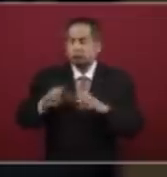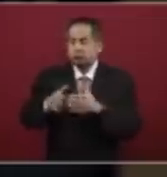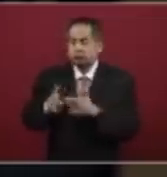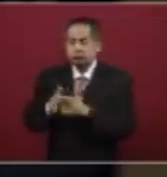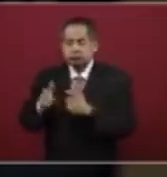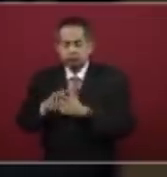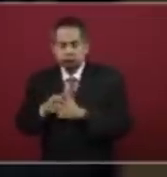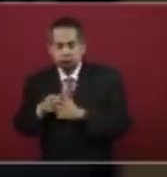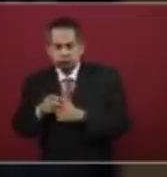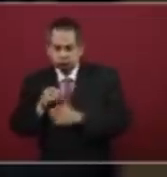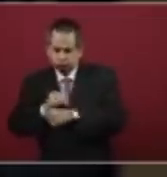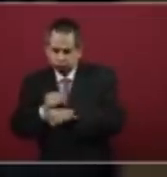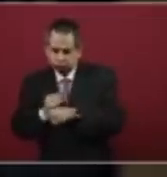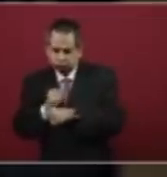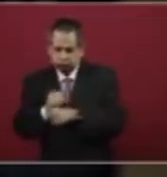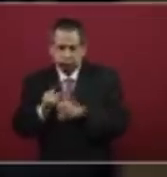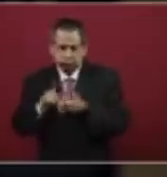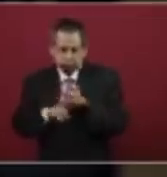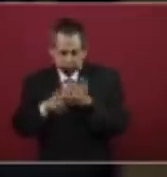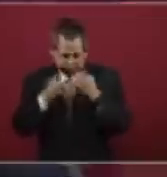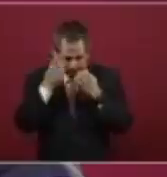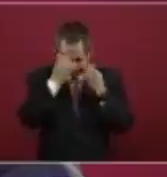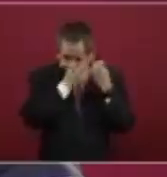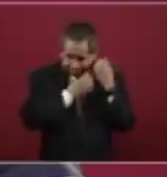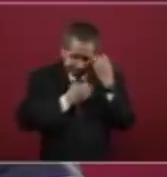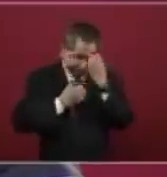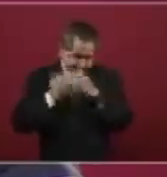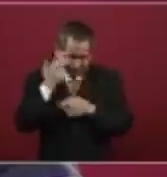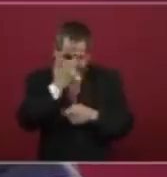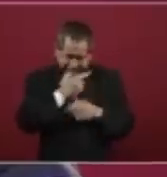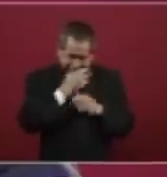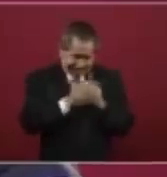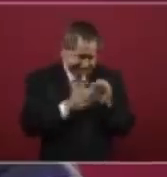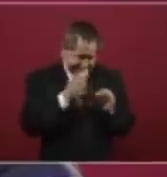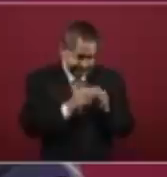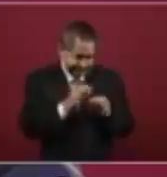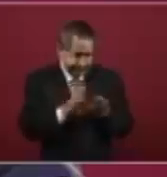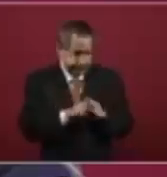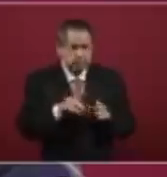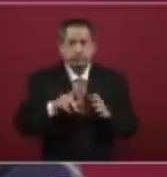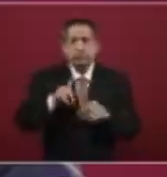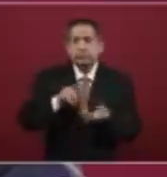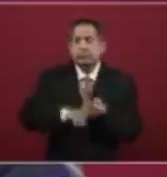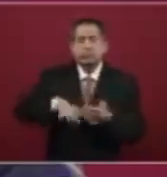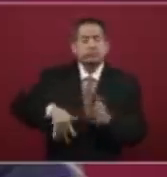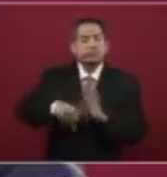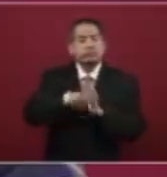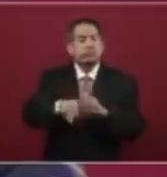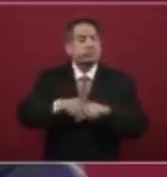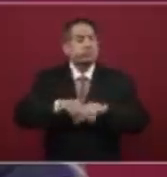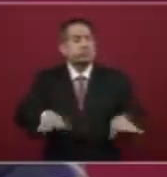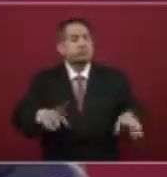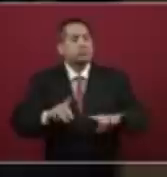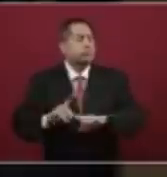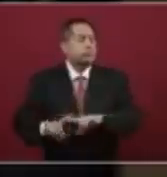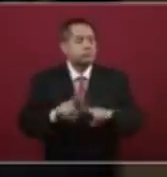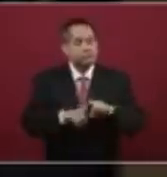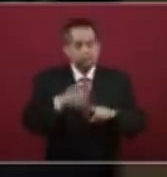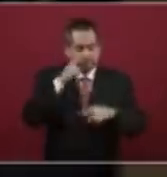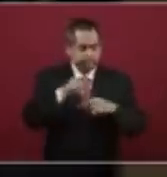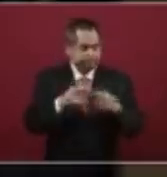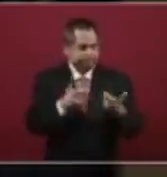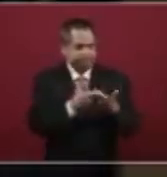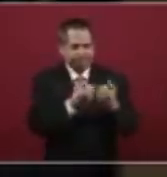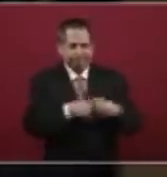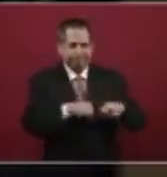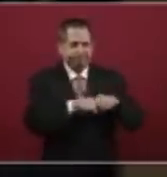Inteligencia Financiera hiciera una revisión precisa de esto que se ha publicado recientemente en distintos medios, de la